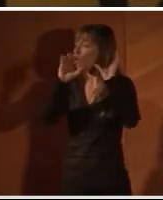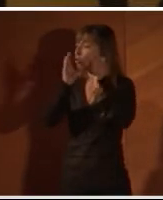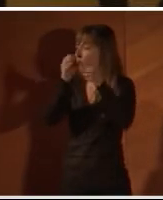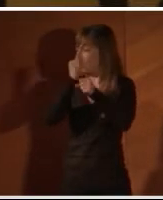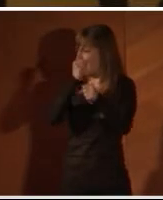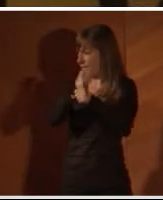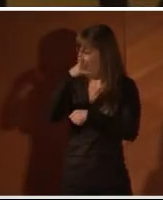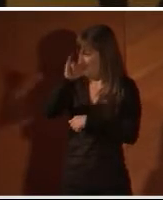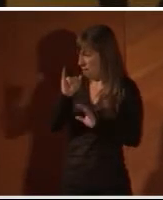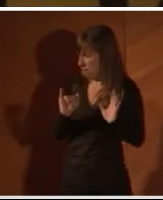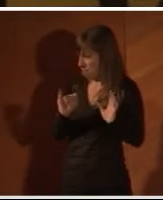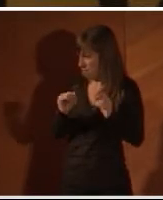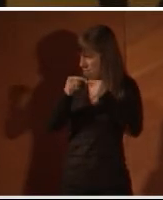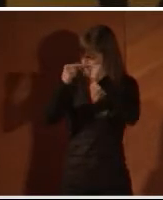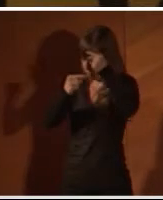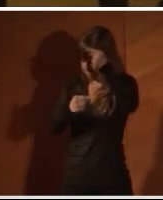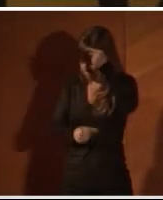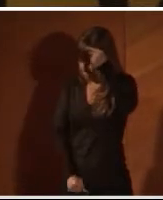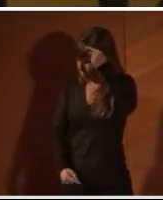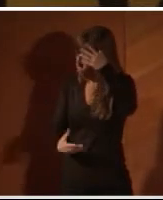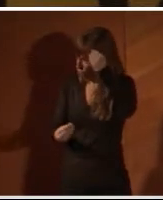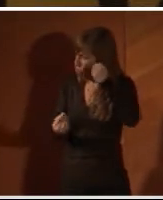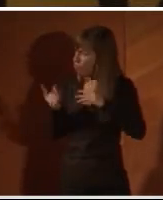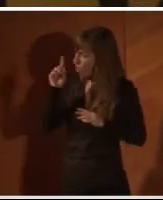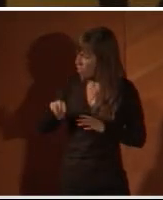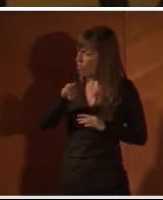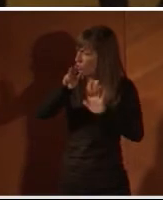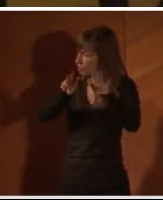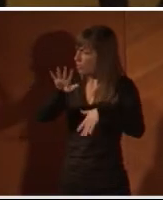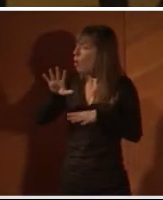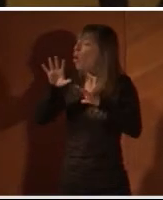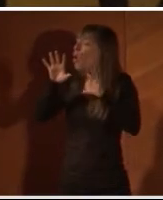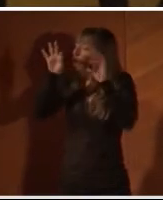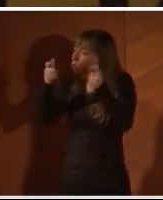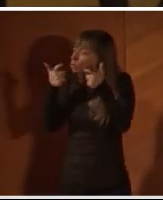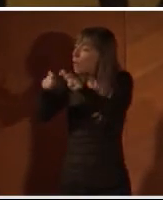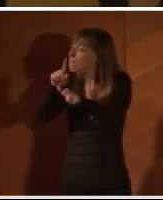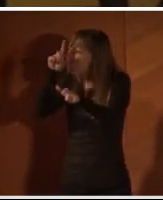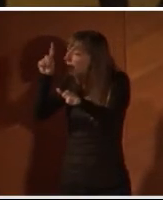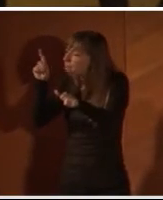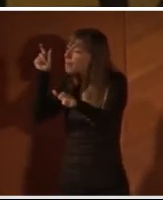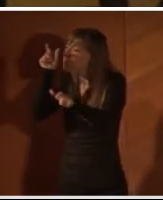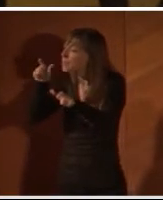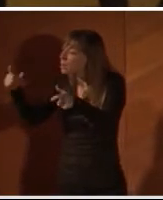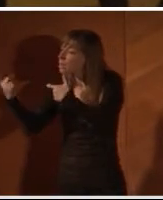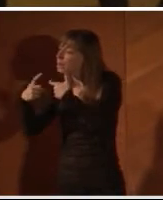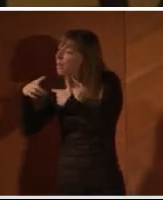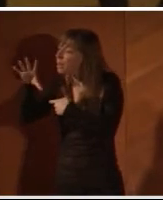mundo. Algunos serán de una persona, pero muchos serán, en el de Madrid hay 50 contribuyentes, ¿no? 50 personas que